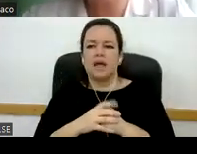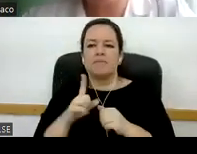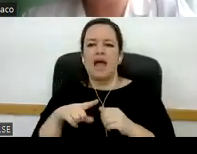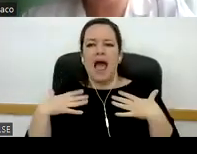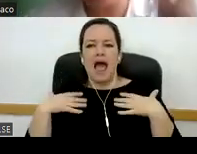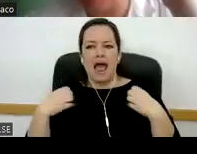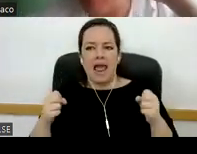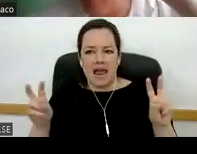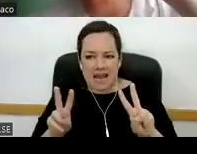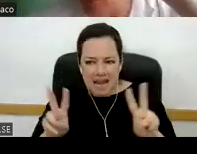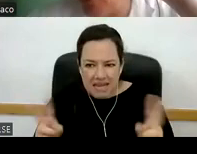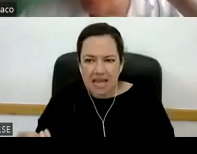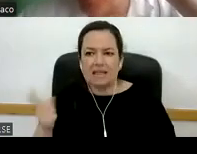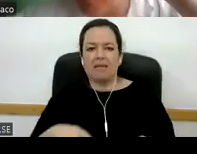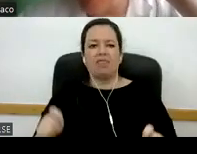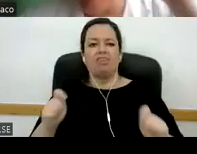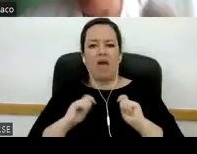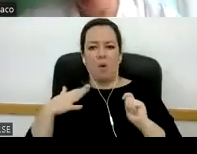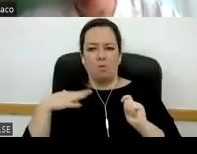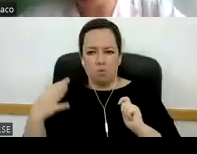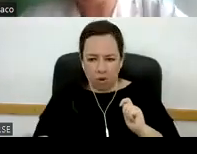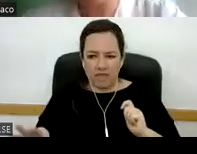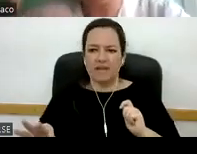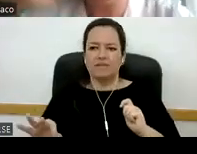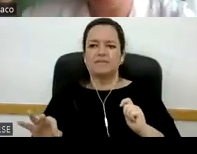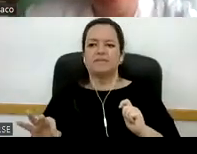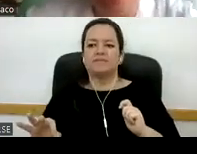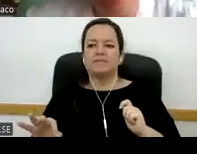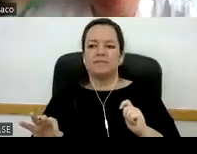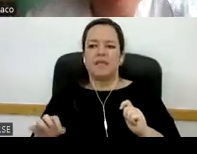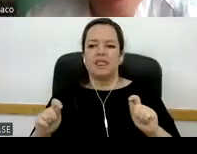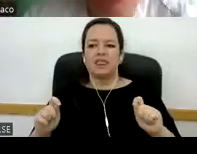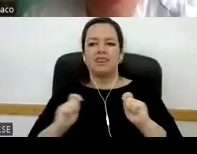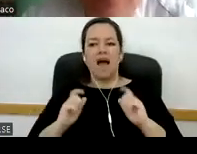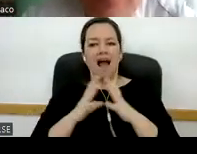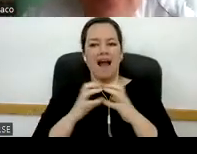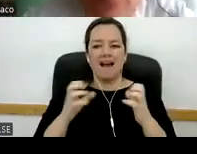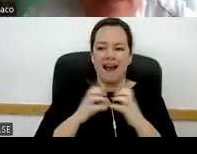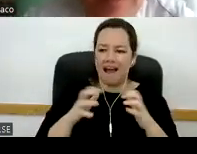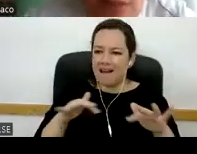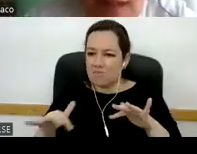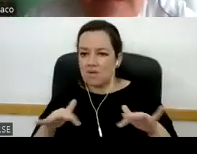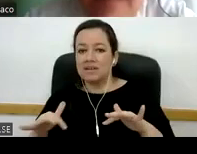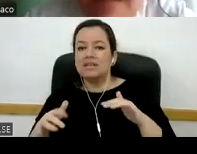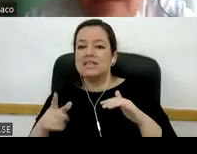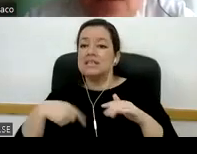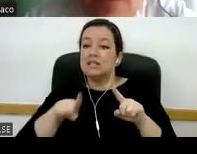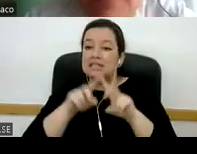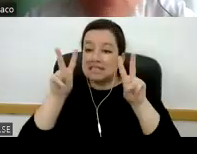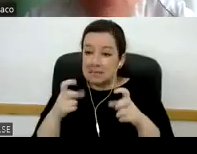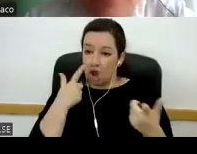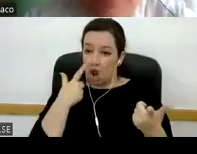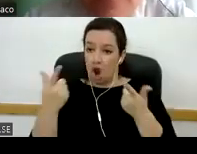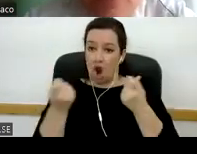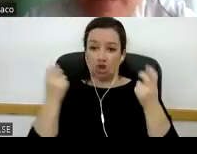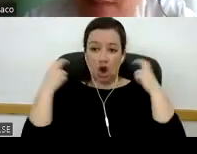energéticos, el ylang-ylang puede ayudarnos también un poquillo a estar menos asténicos, a tener más ganas de hacer cosas. O sea que gestionar el estrés adecuadamente